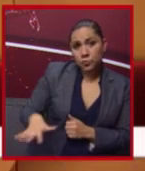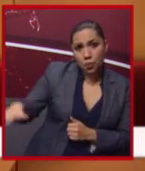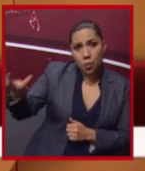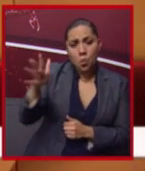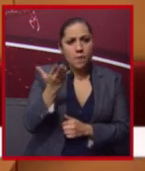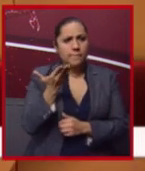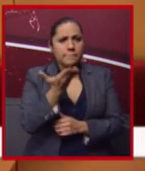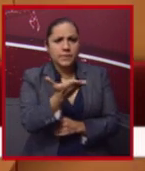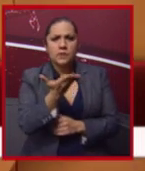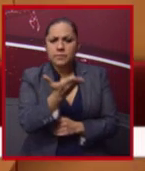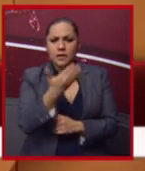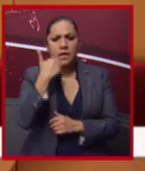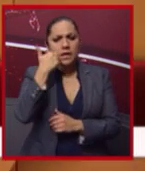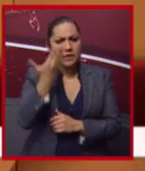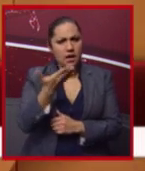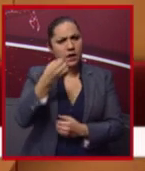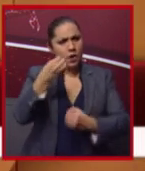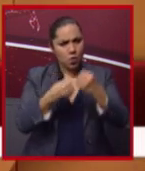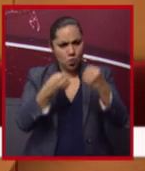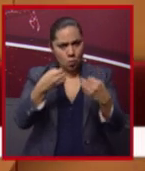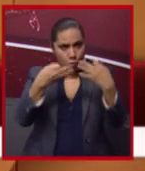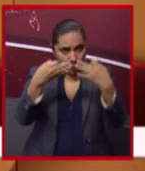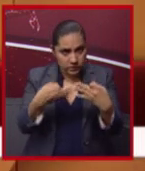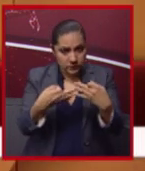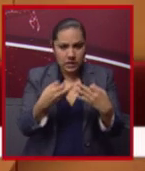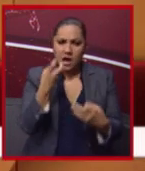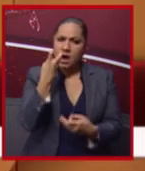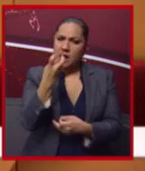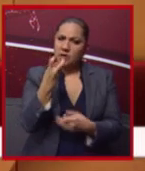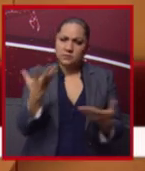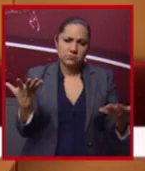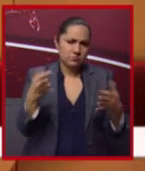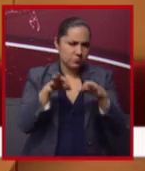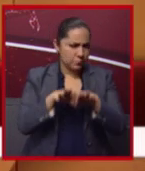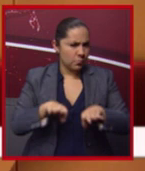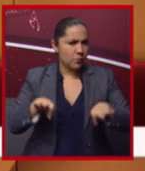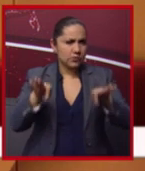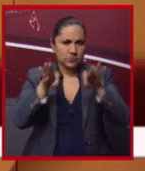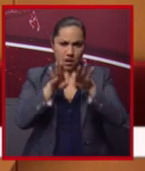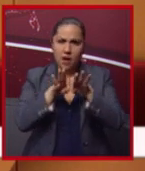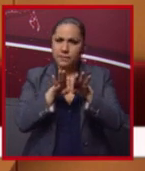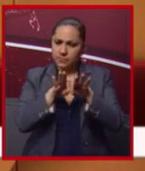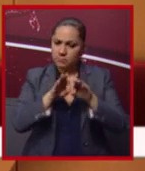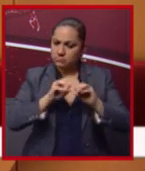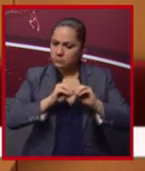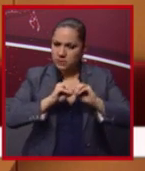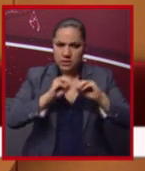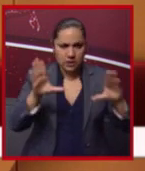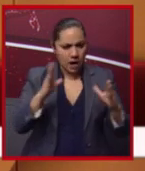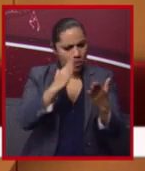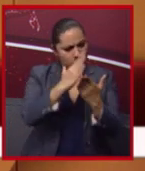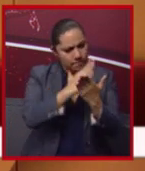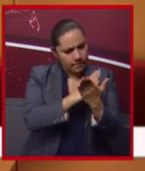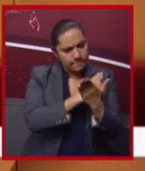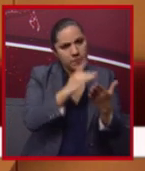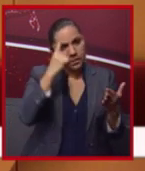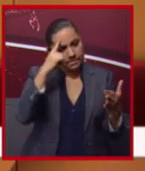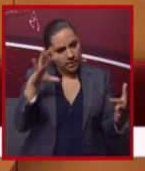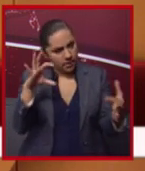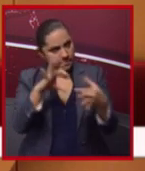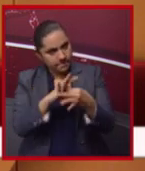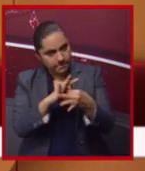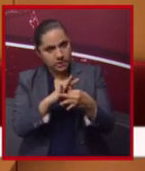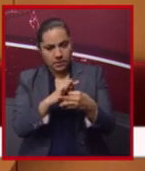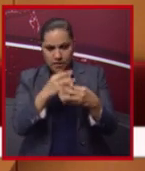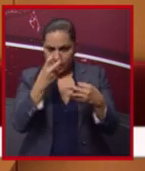la justicia, es fundamental que nuestras instituciones estén